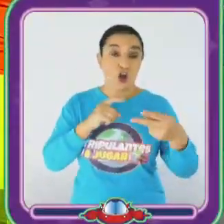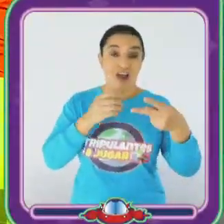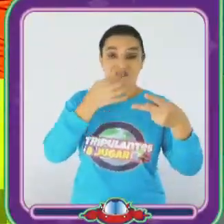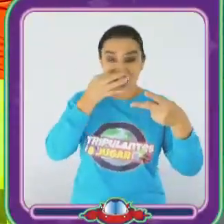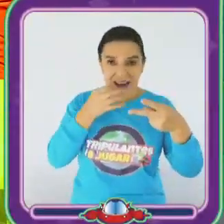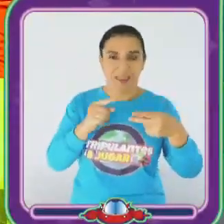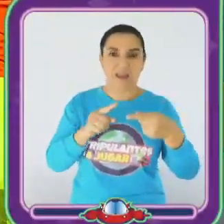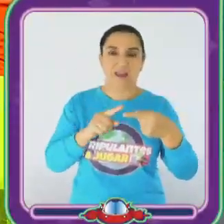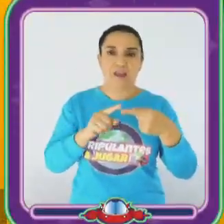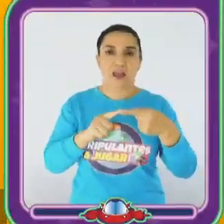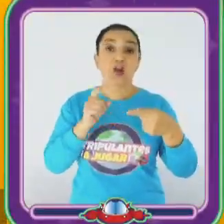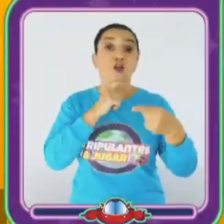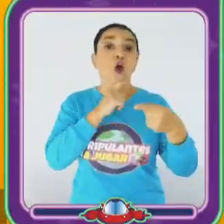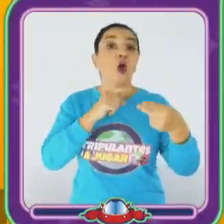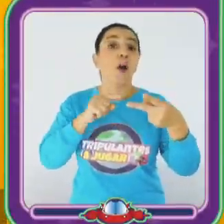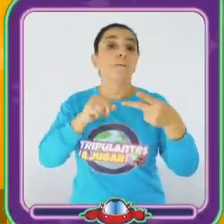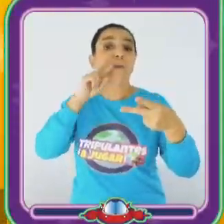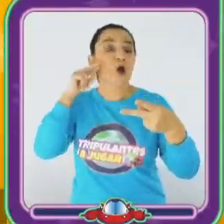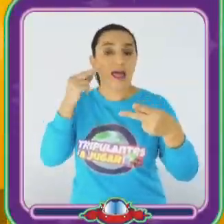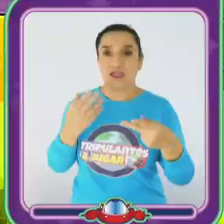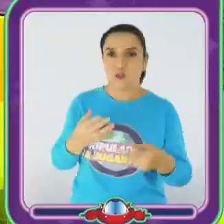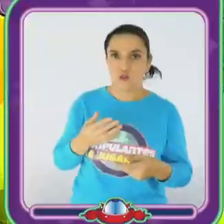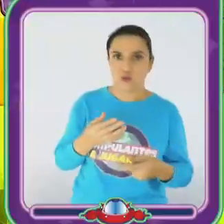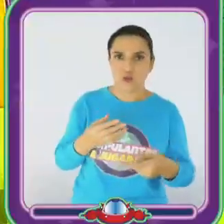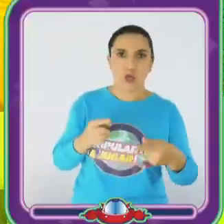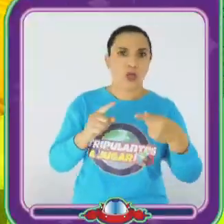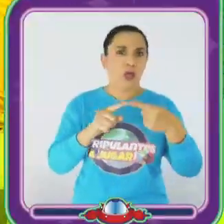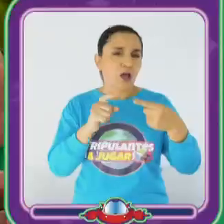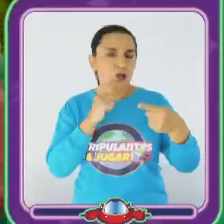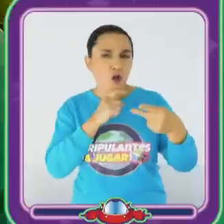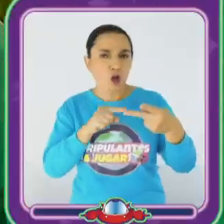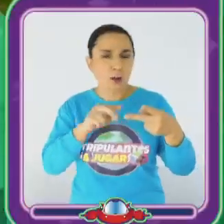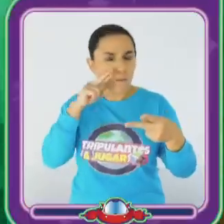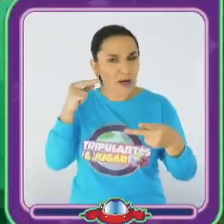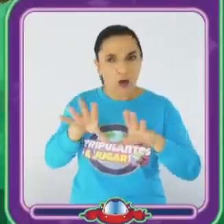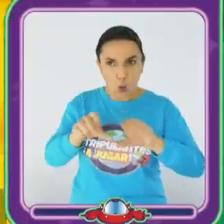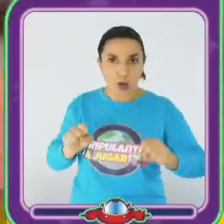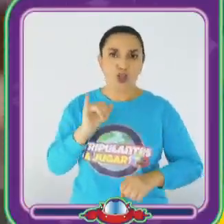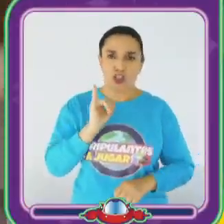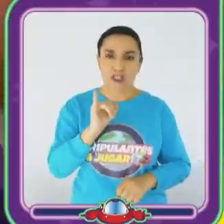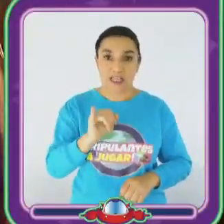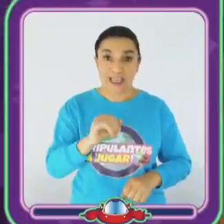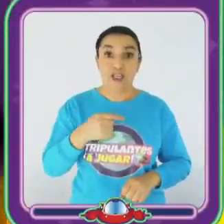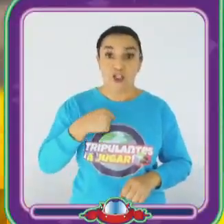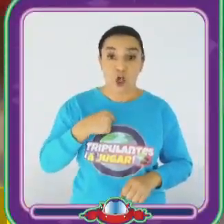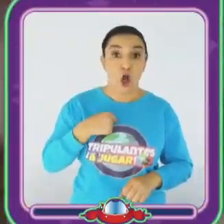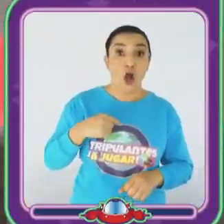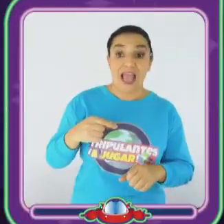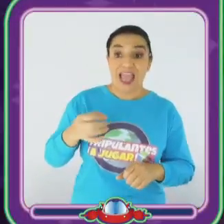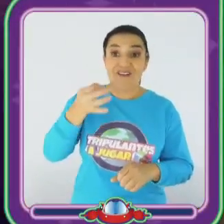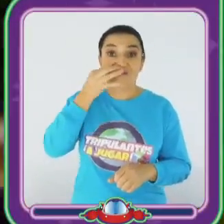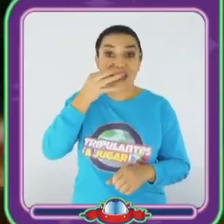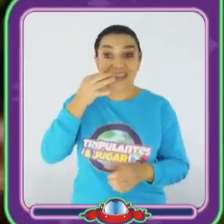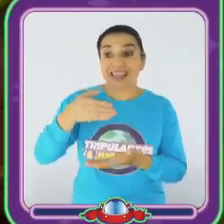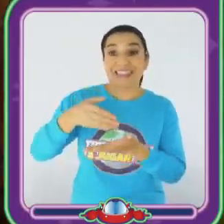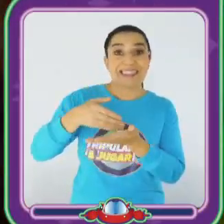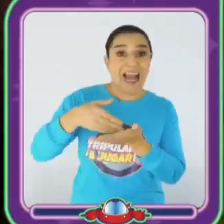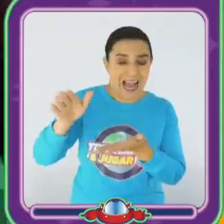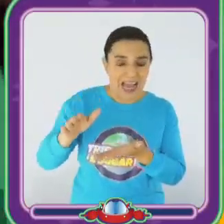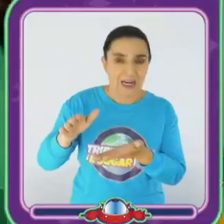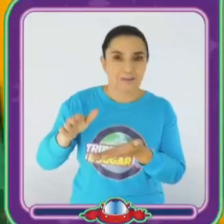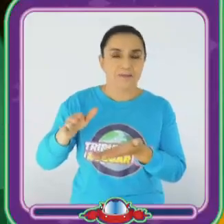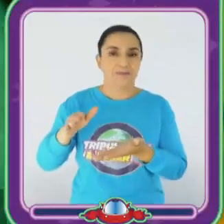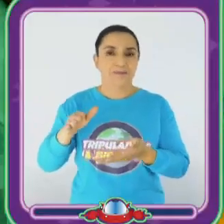el verde. El rojo y el morado. ¿El rojo y el morado? Sí. ¿Todo de acuerdo? Sí. Perfecto, entonces me espero de aquí. Yo voy a tomar el verde y lo vamos a